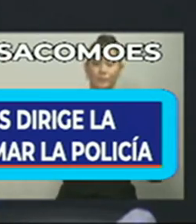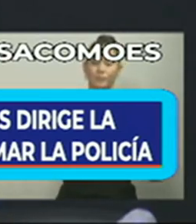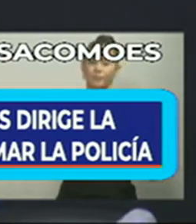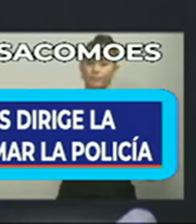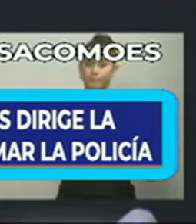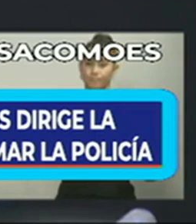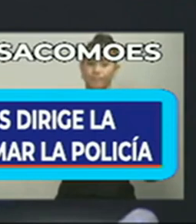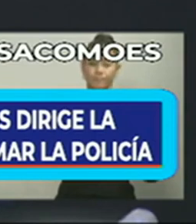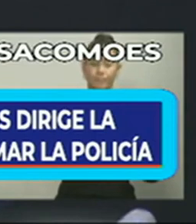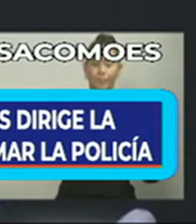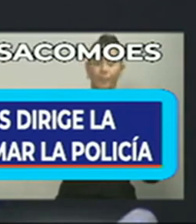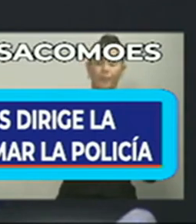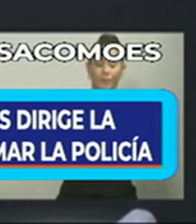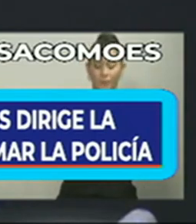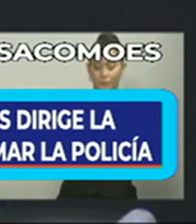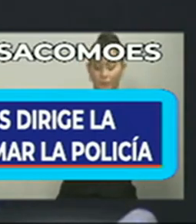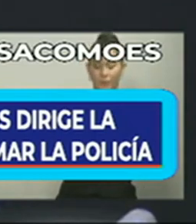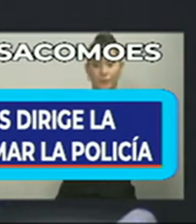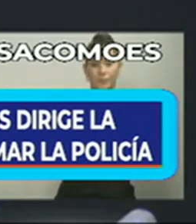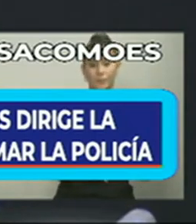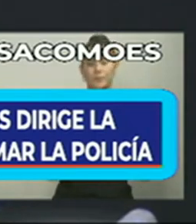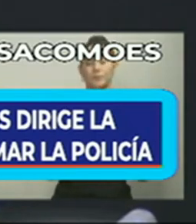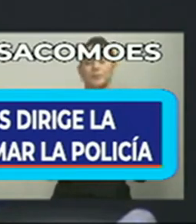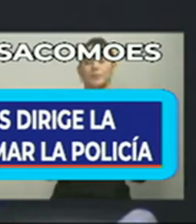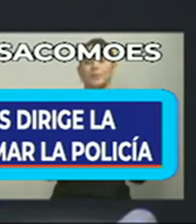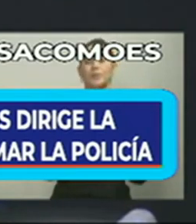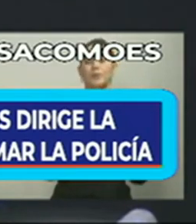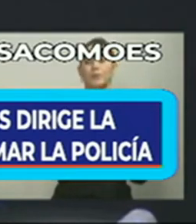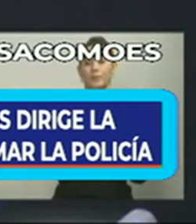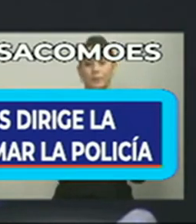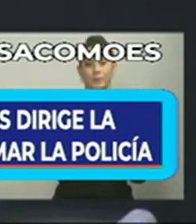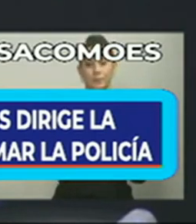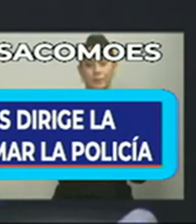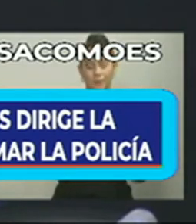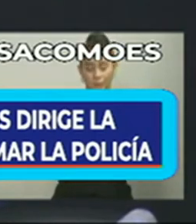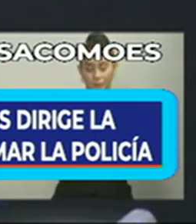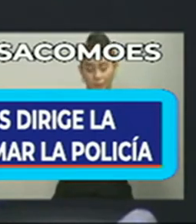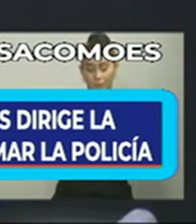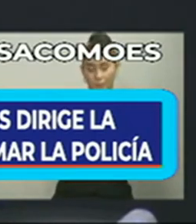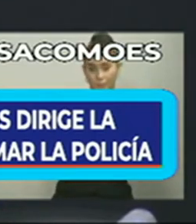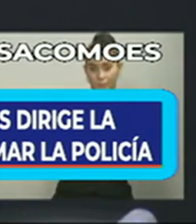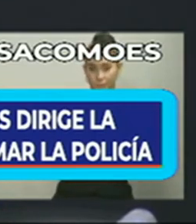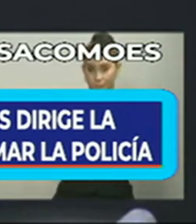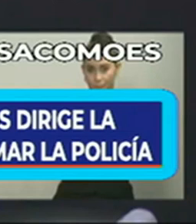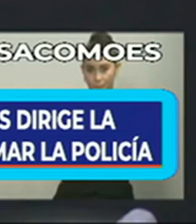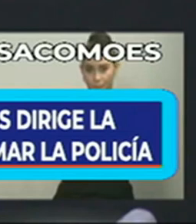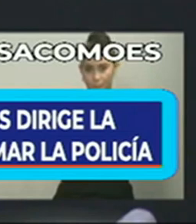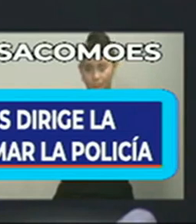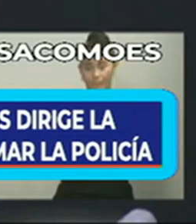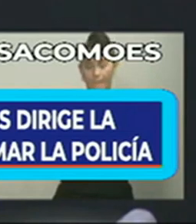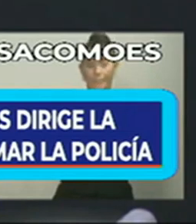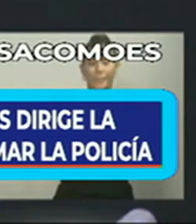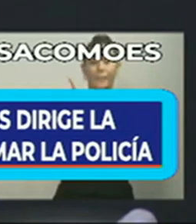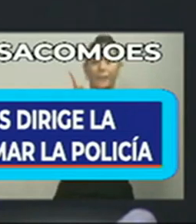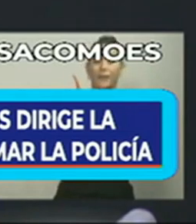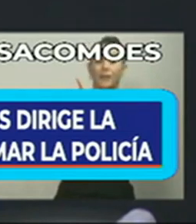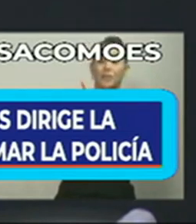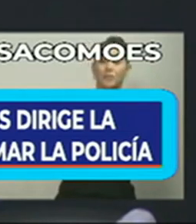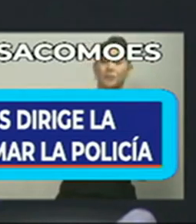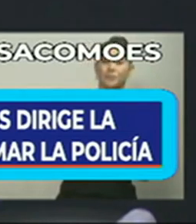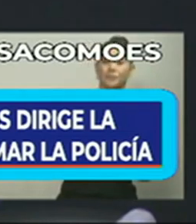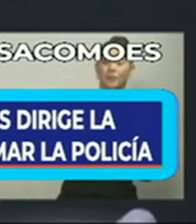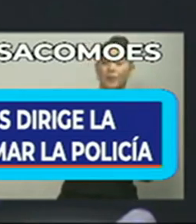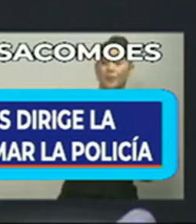policiales, procedimientos derivados de los manuales elaborados. Asimismo,